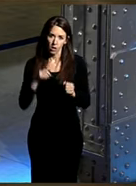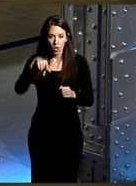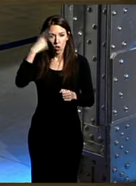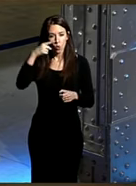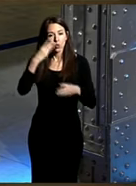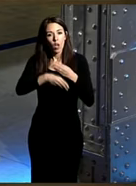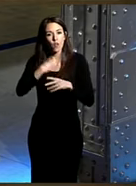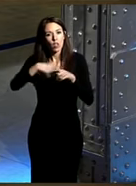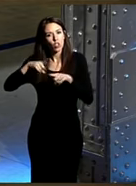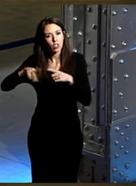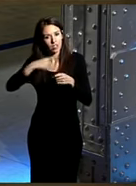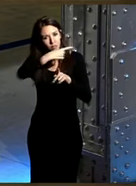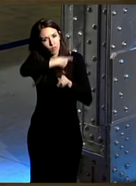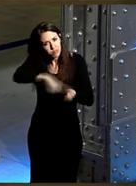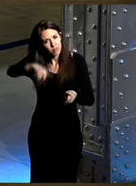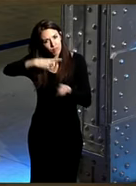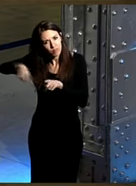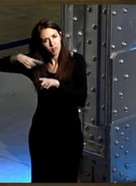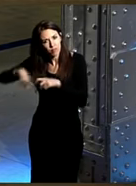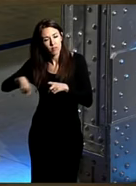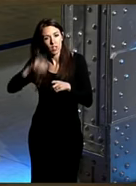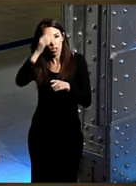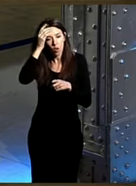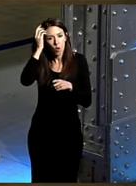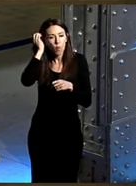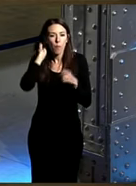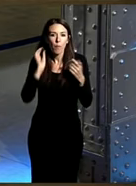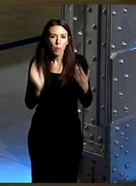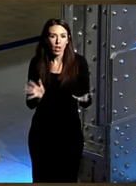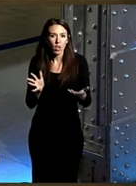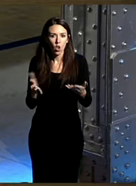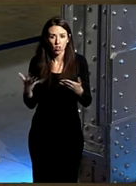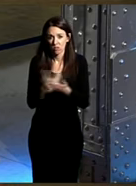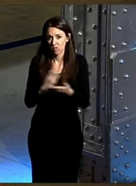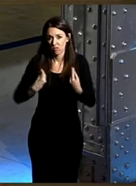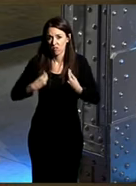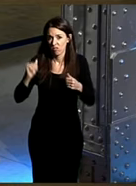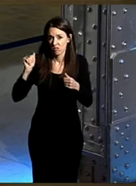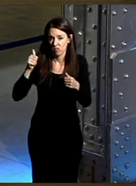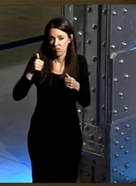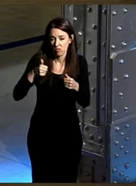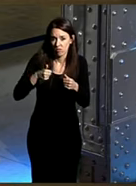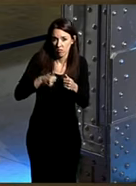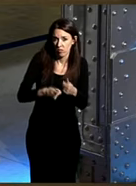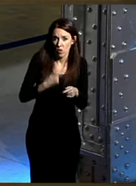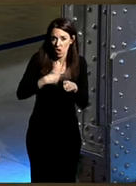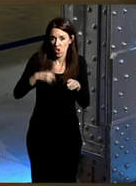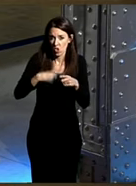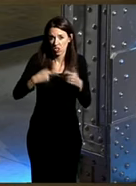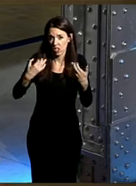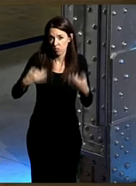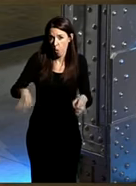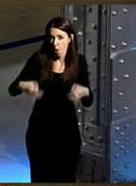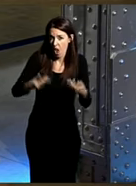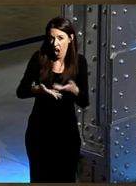de hacer cosas diferentes, pero van a estar los de toda la vida que van a hacer las cosas vulgares